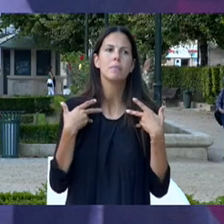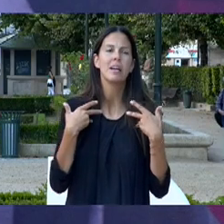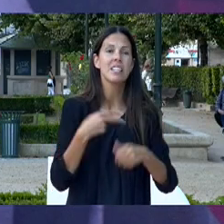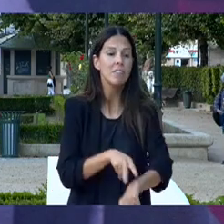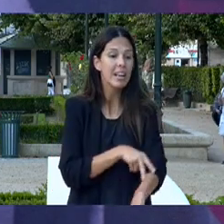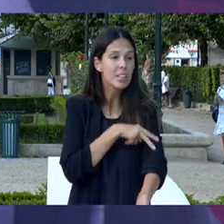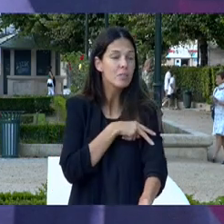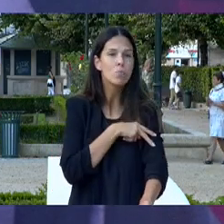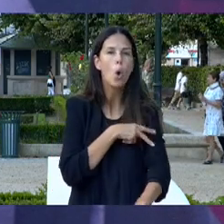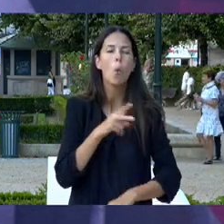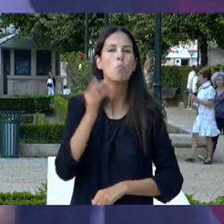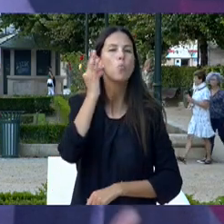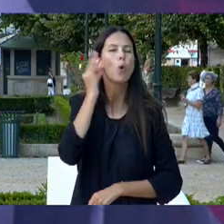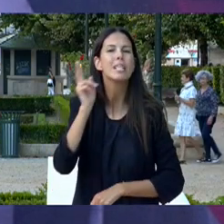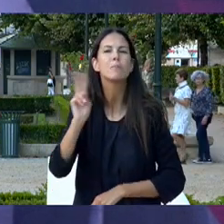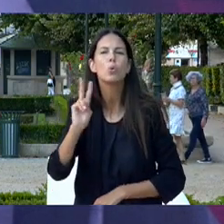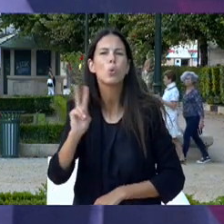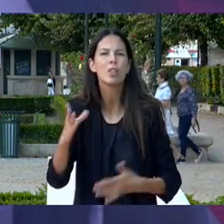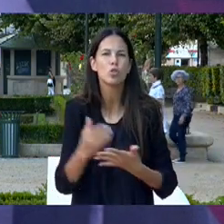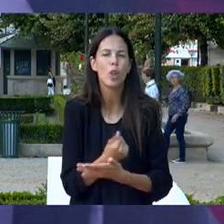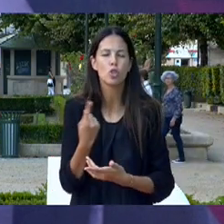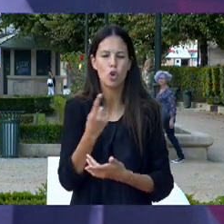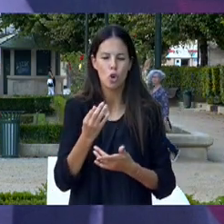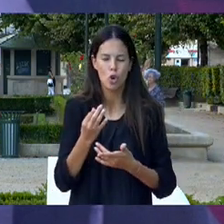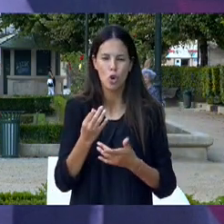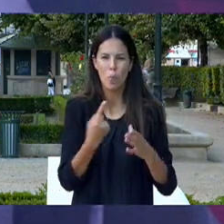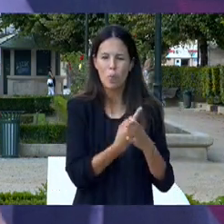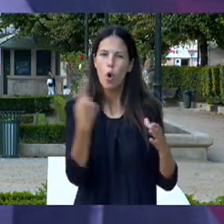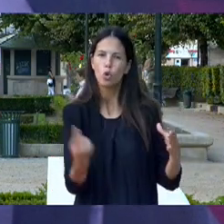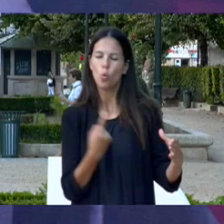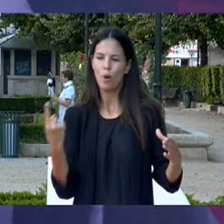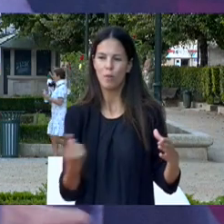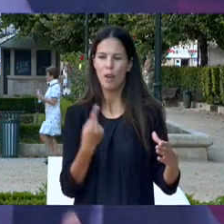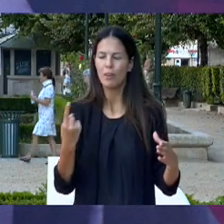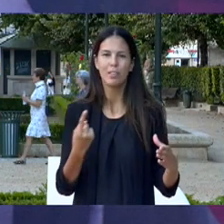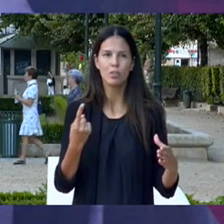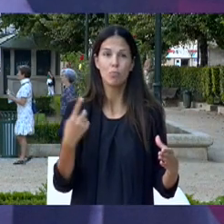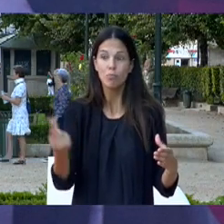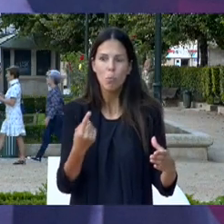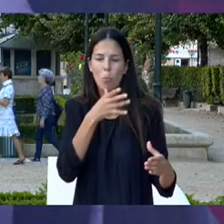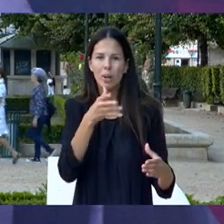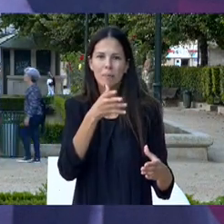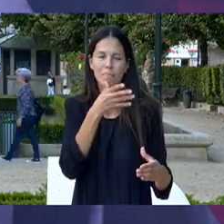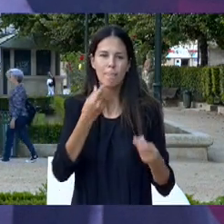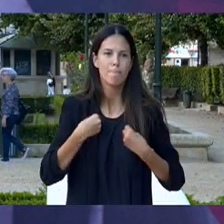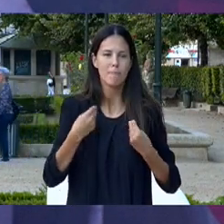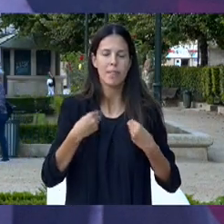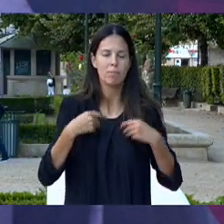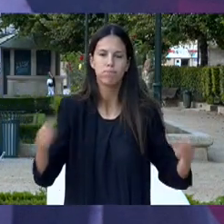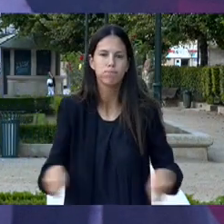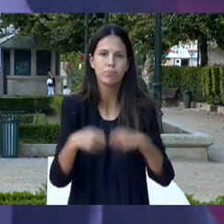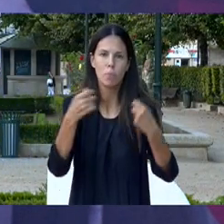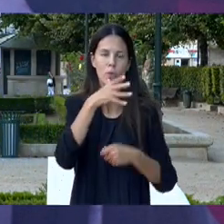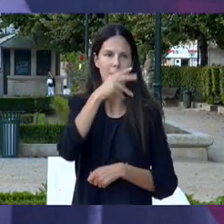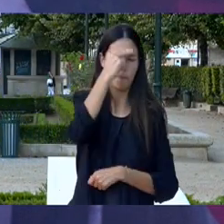franquismo a todas esas viúvas, a todas esas orfas que quedaron soas e que vieron a súa vida totalmente destrozada despois da morte do pai, despois da